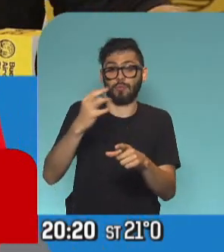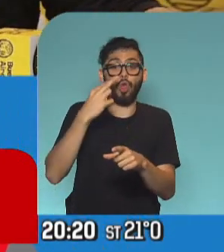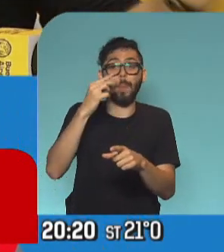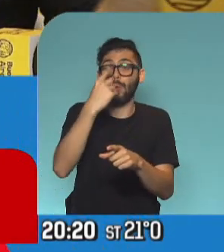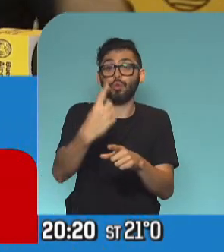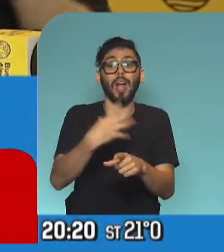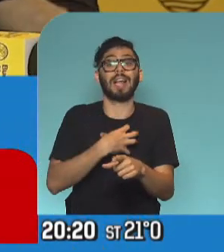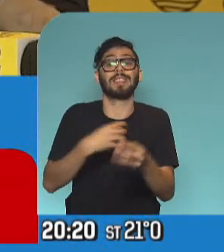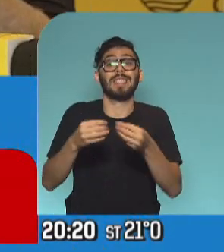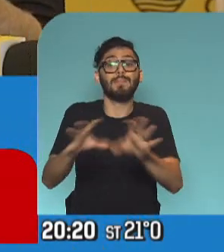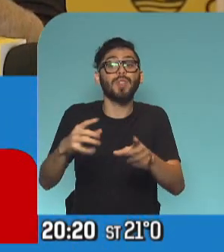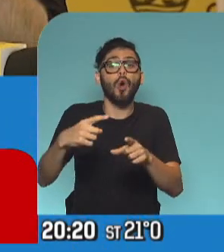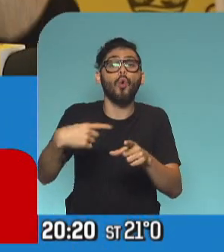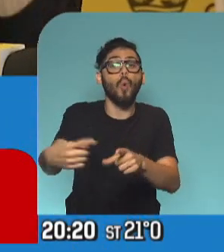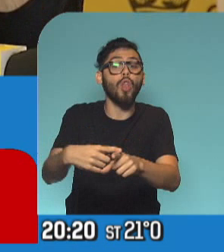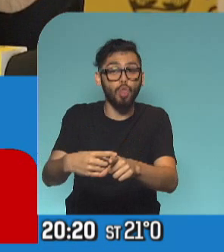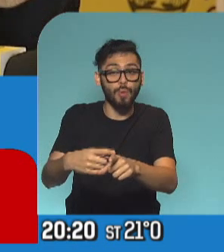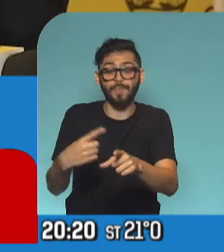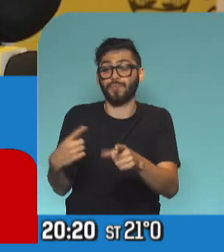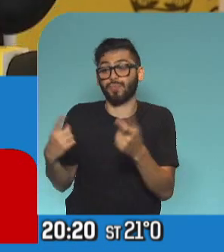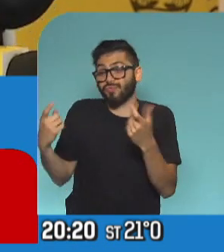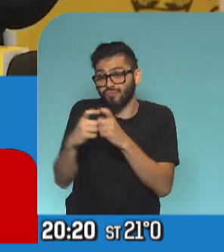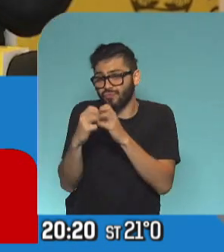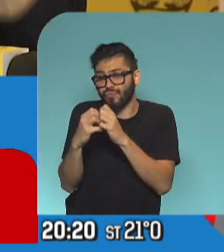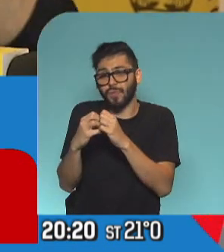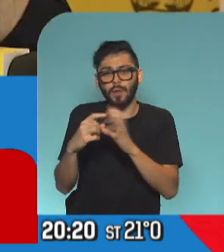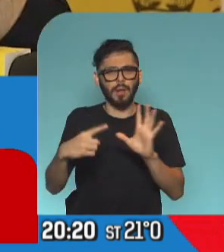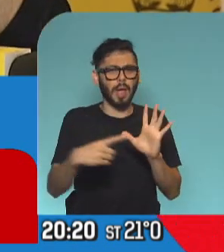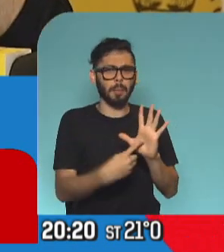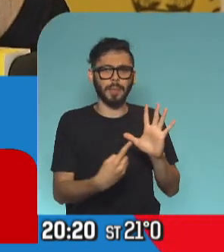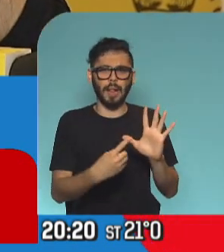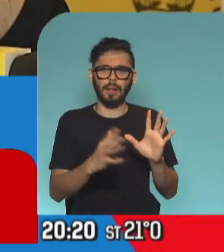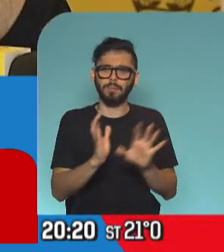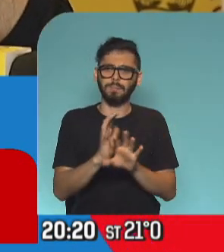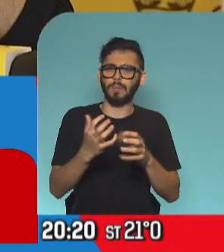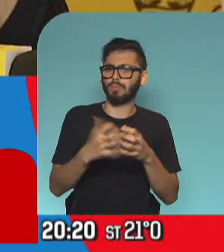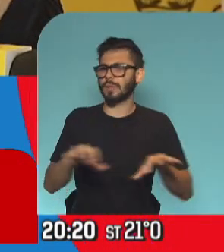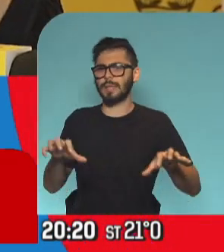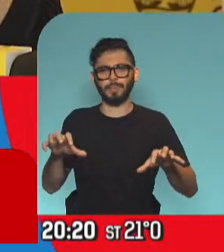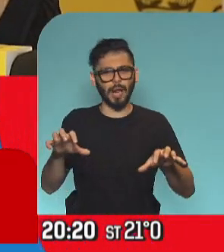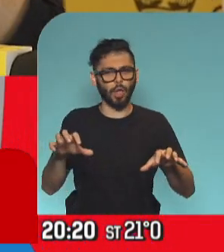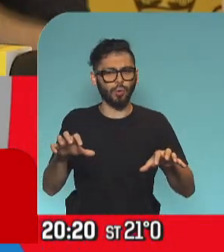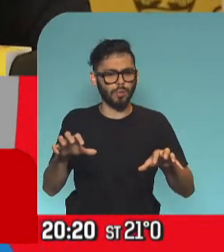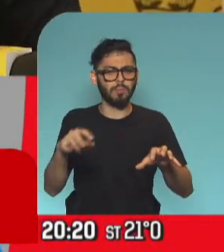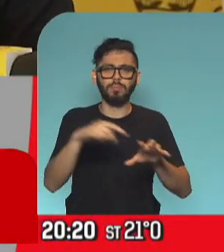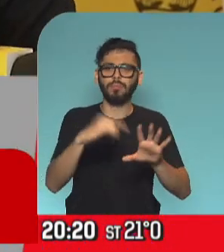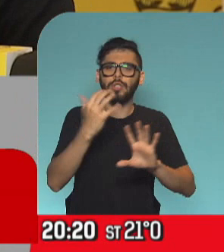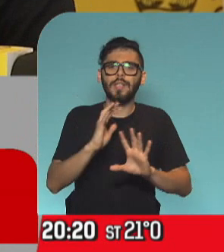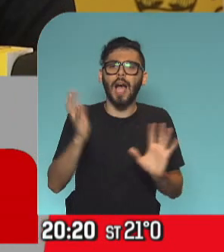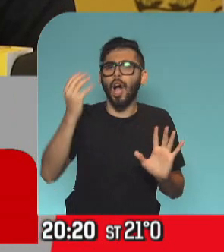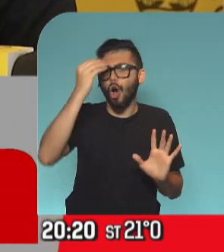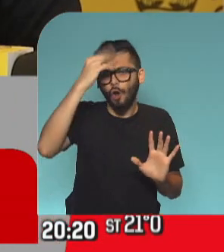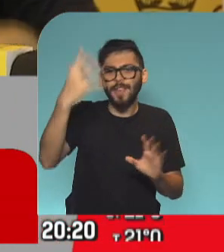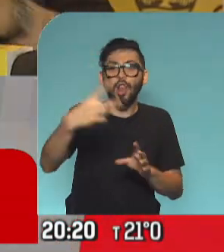próximo año, la Ciudad de Buenos Aires deja una postura diferenciada y pretende ya oficialmente volver